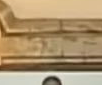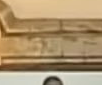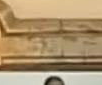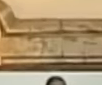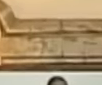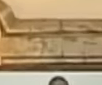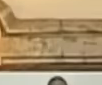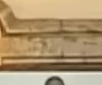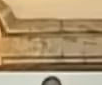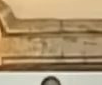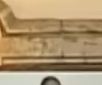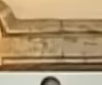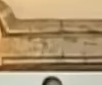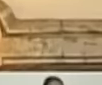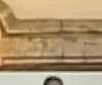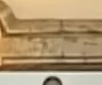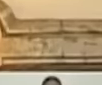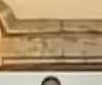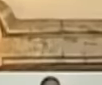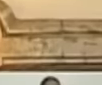Hicieron y deshicieron.